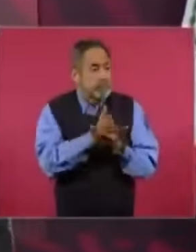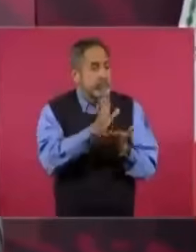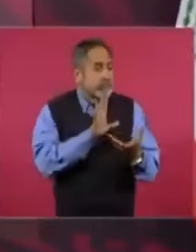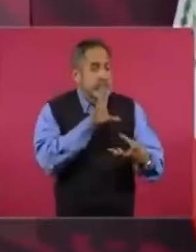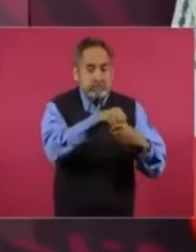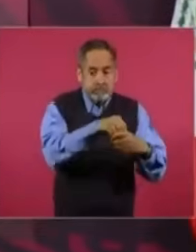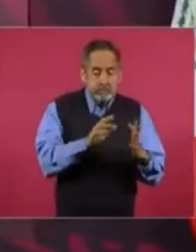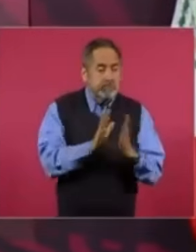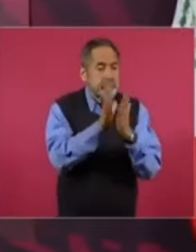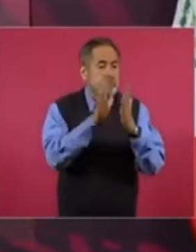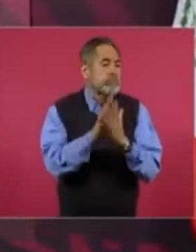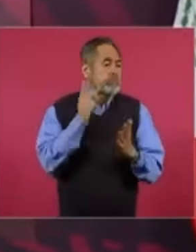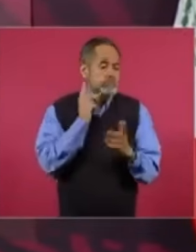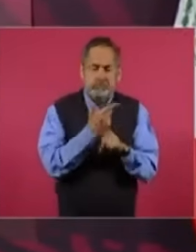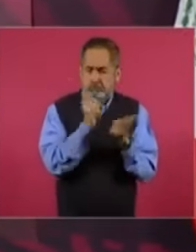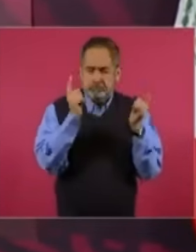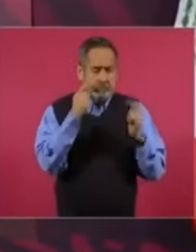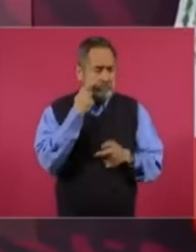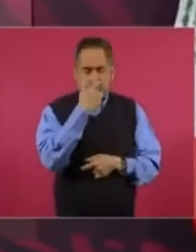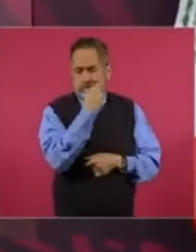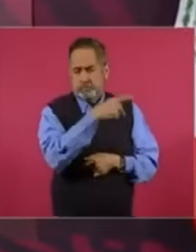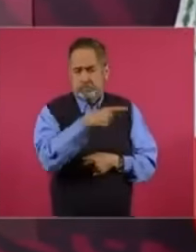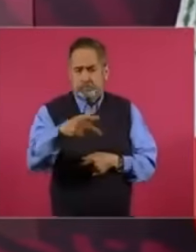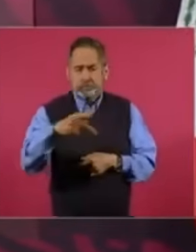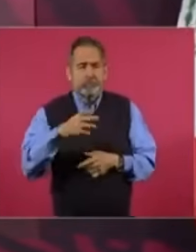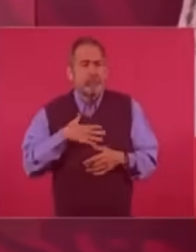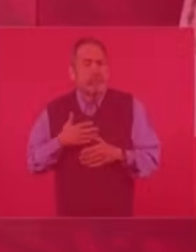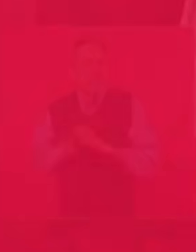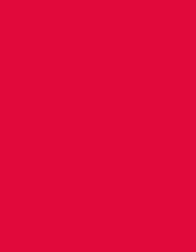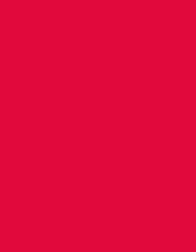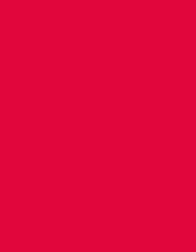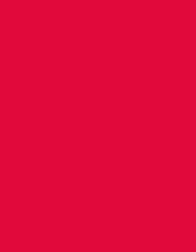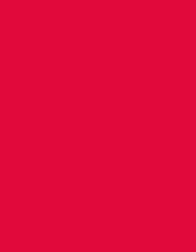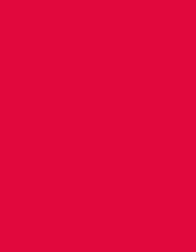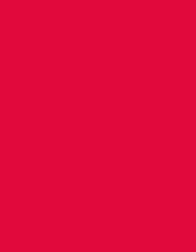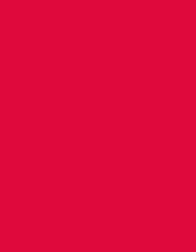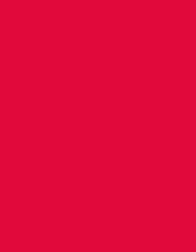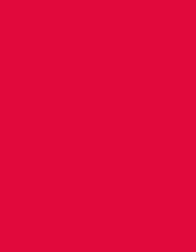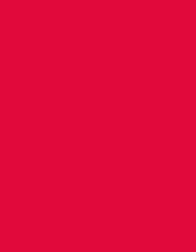participar, pues que lo haga, son libres. Yo ya voy a estar jubilado,